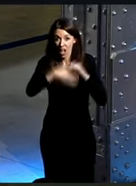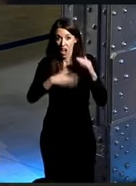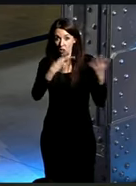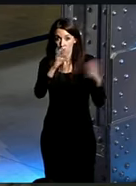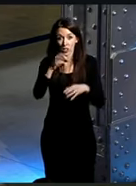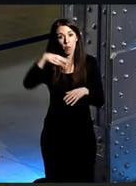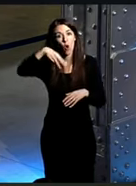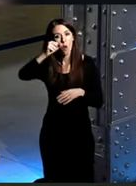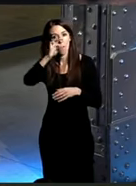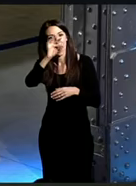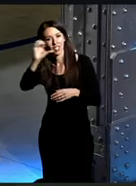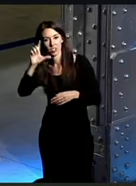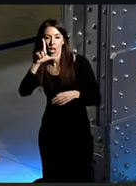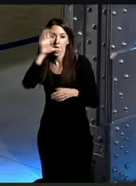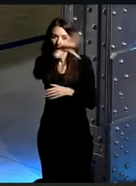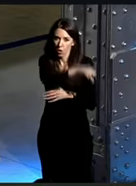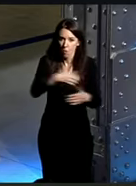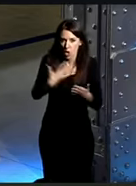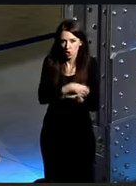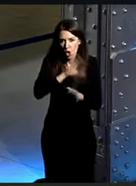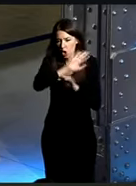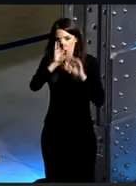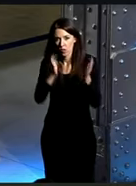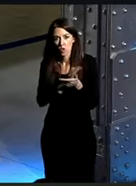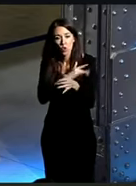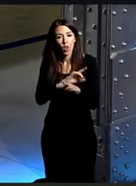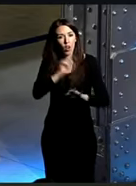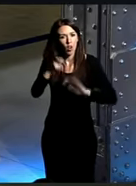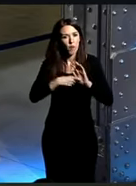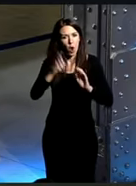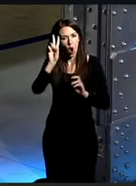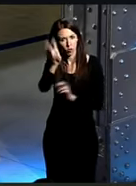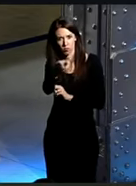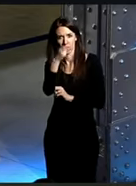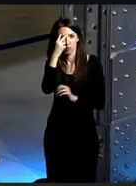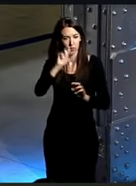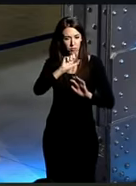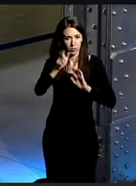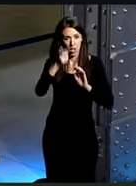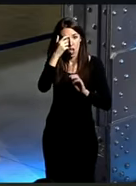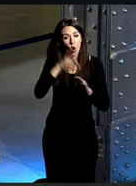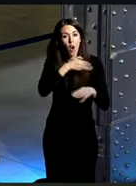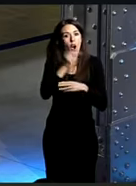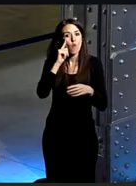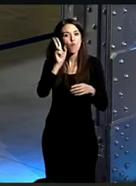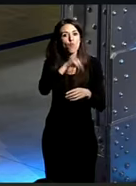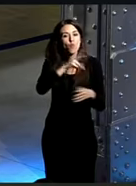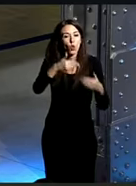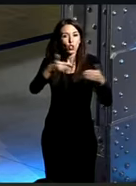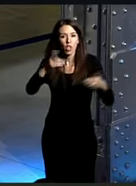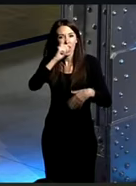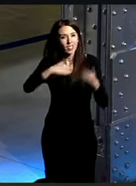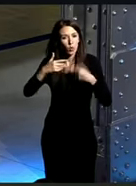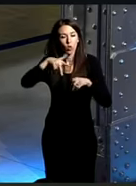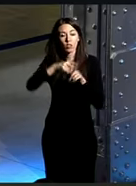vino Mattel, se compró todo, se transnacionalizó el juego, etcétera, cambió completamente la idea esa, ¿no? Entonces uno va al Museo Antiguo, y en el Museo Antiguo dan talleres, en